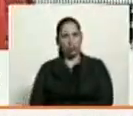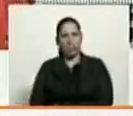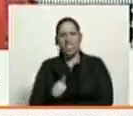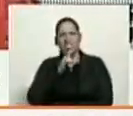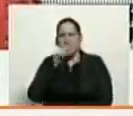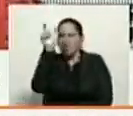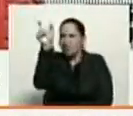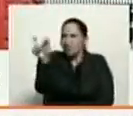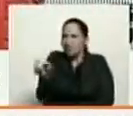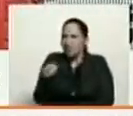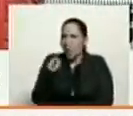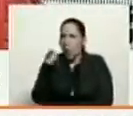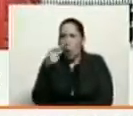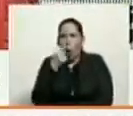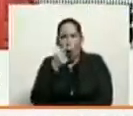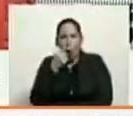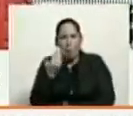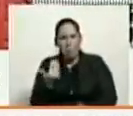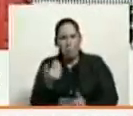él, como por ejemplo, para decir eso?